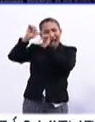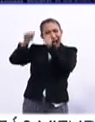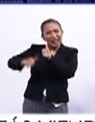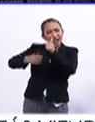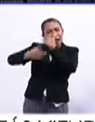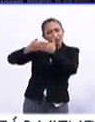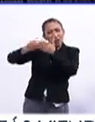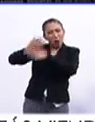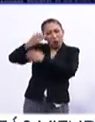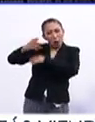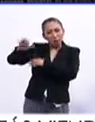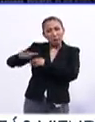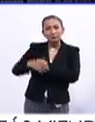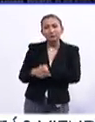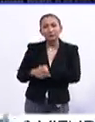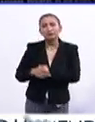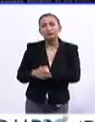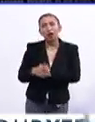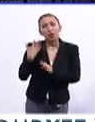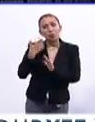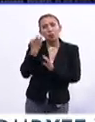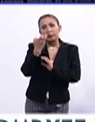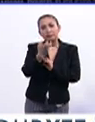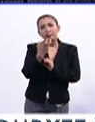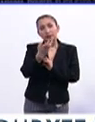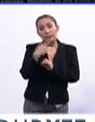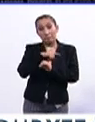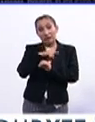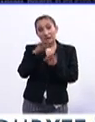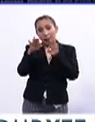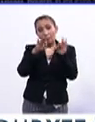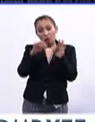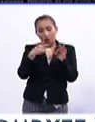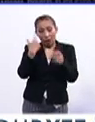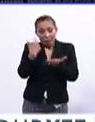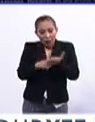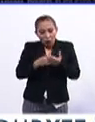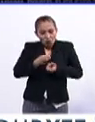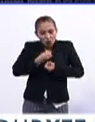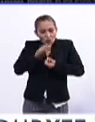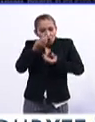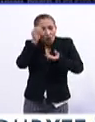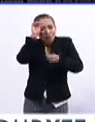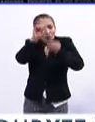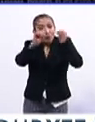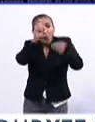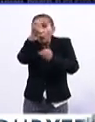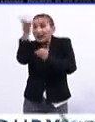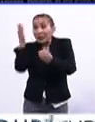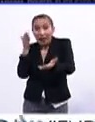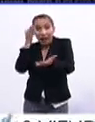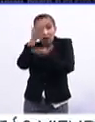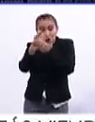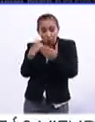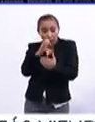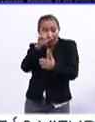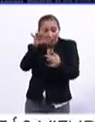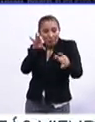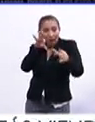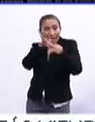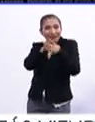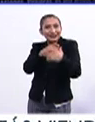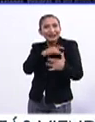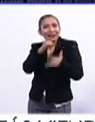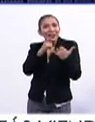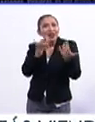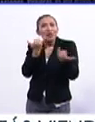arte contemporáneo a lo mejor creo que finalmente mi trabajo viene del alma entonces cualquiera que se acerque con su alma él lo va a poder